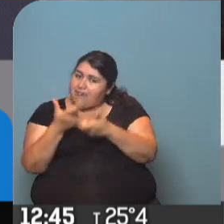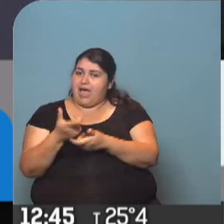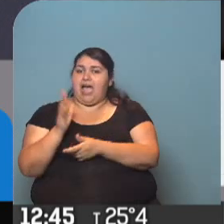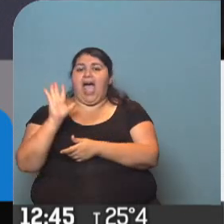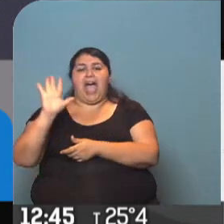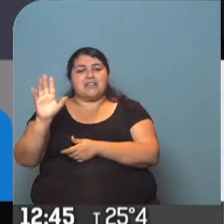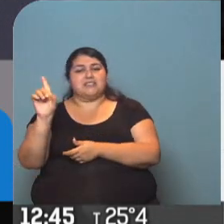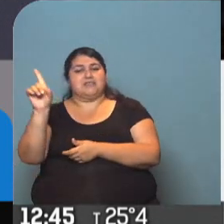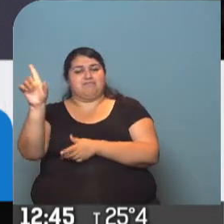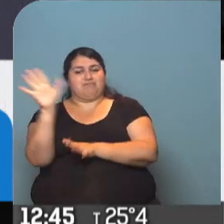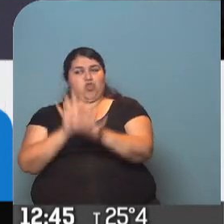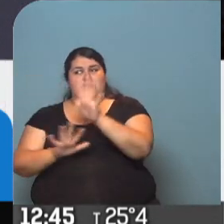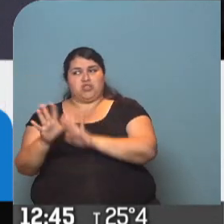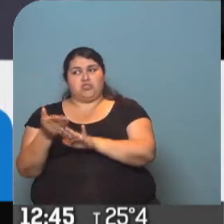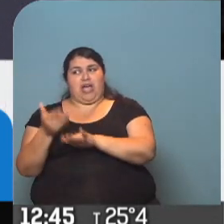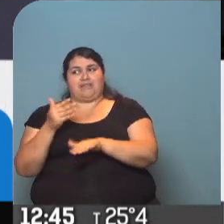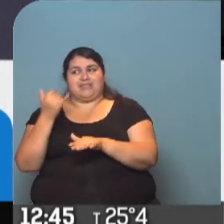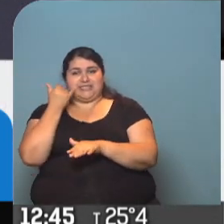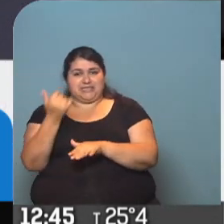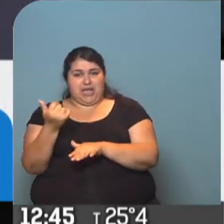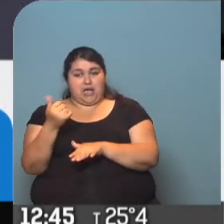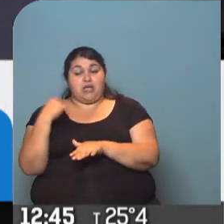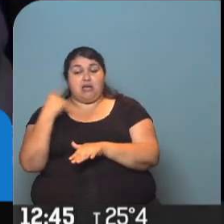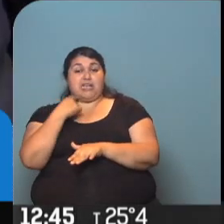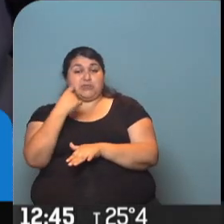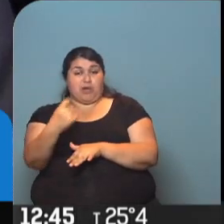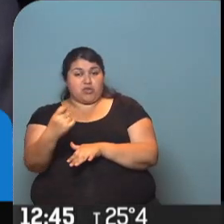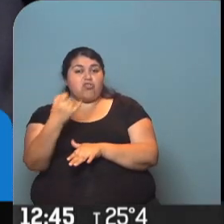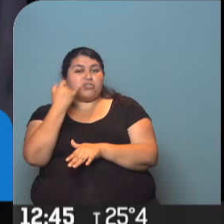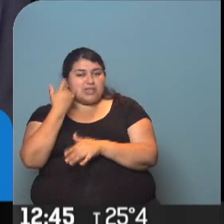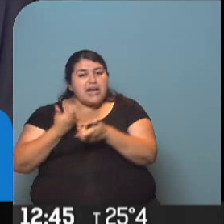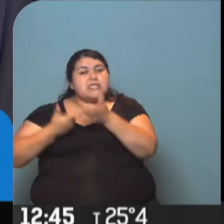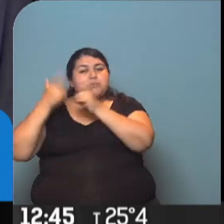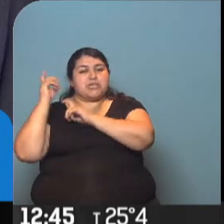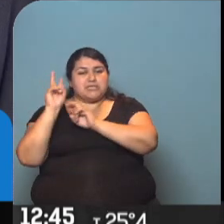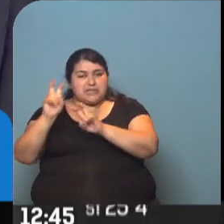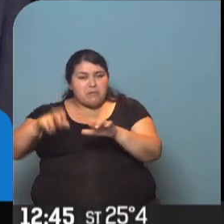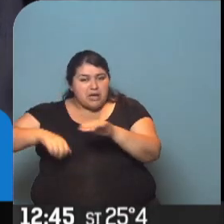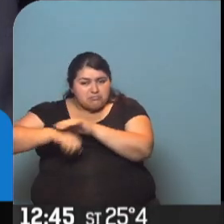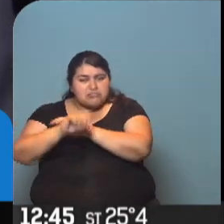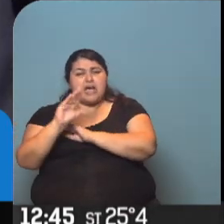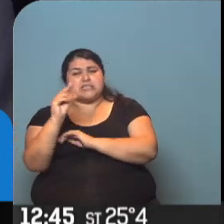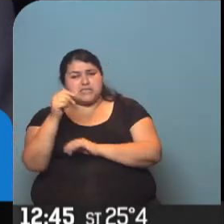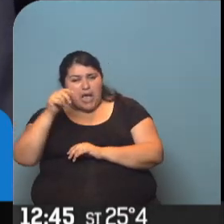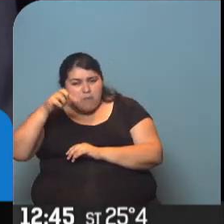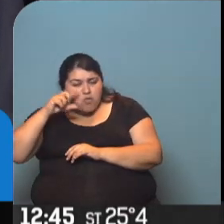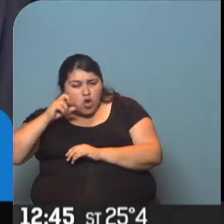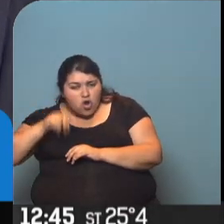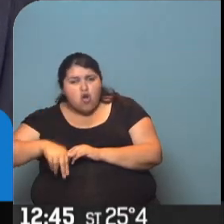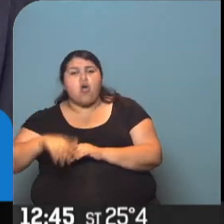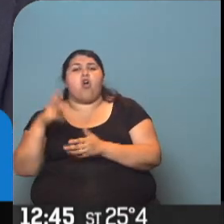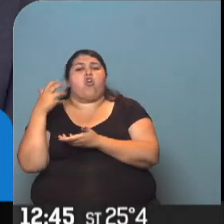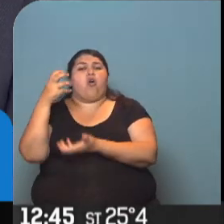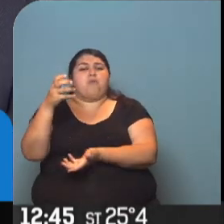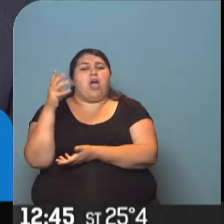partido porque la policía española lleva muchos años en esto del fútbol champions copa de uefa y